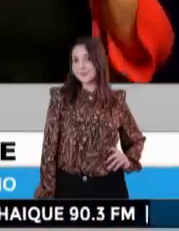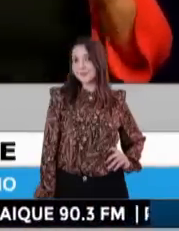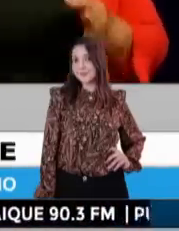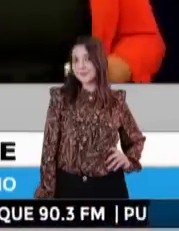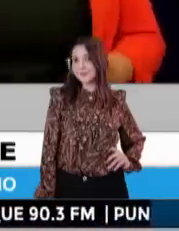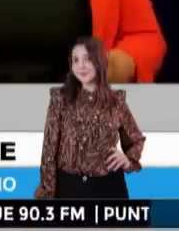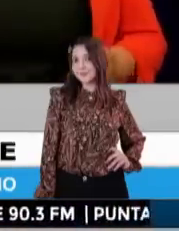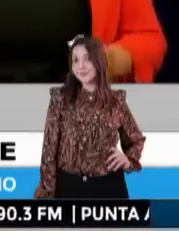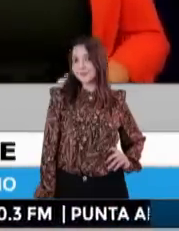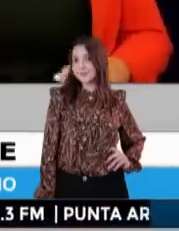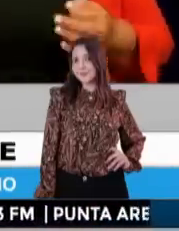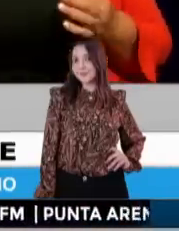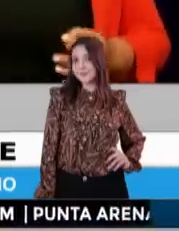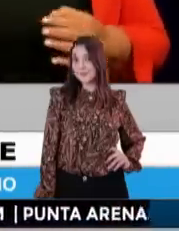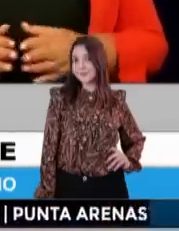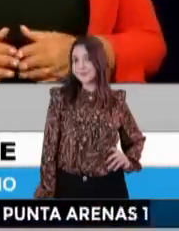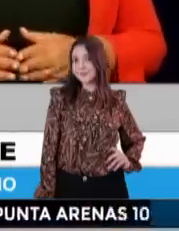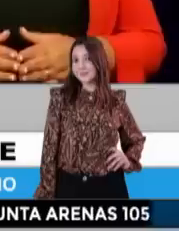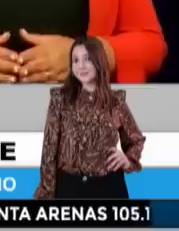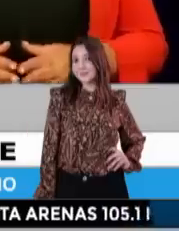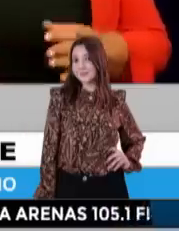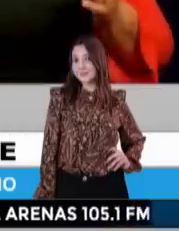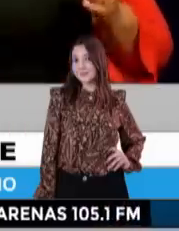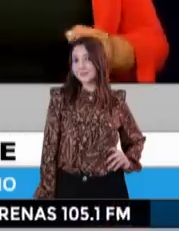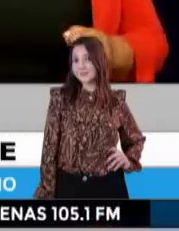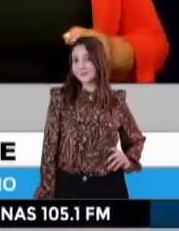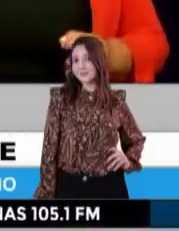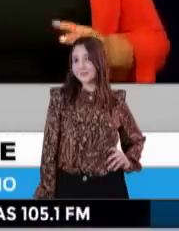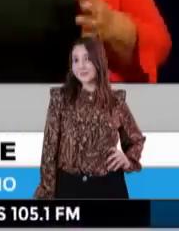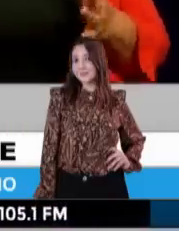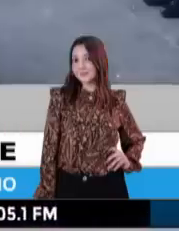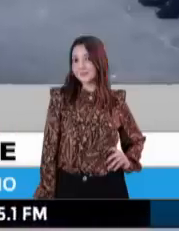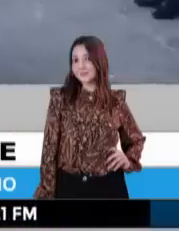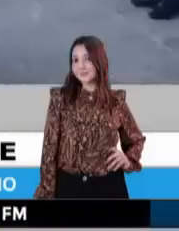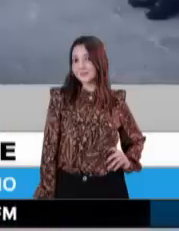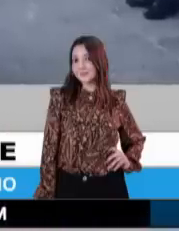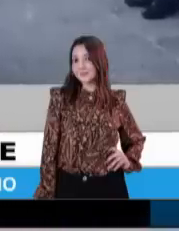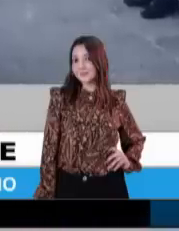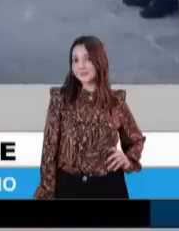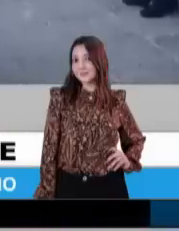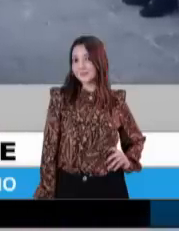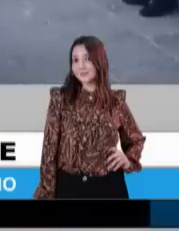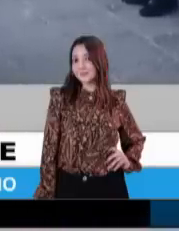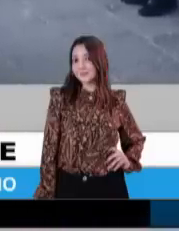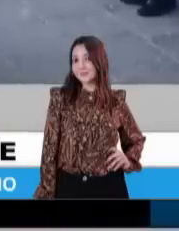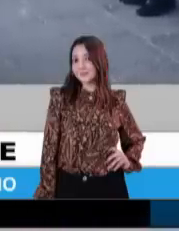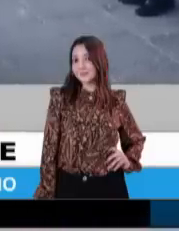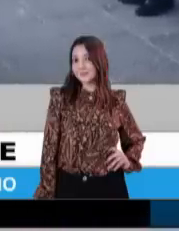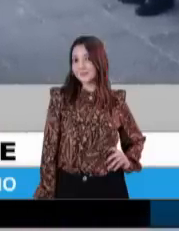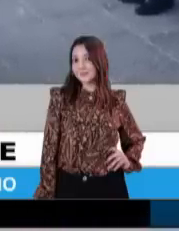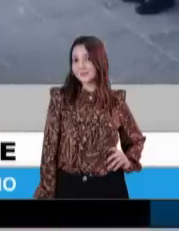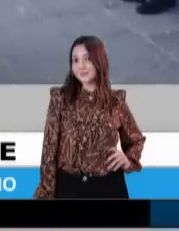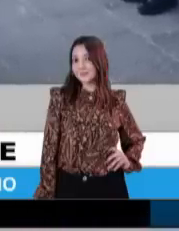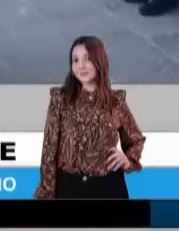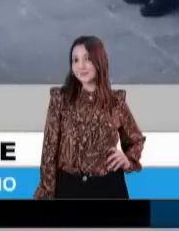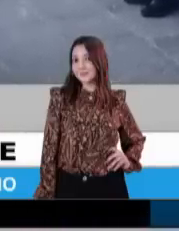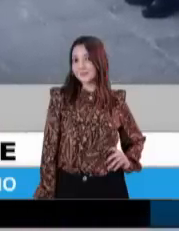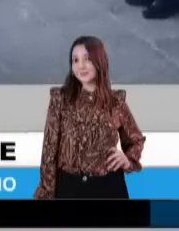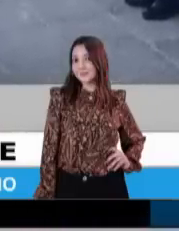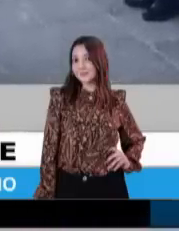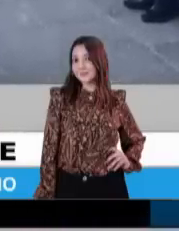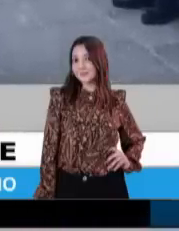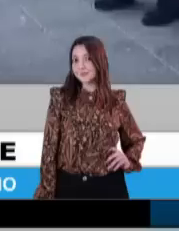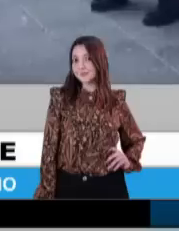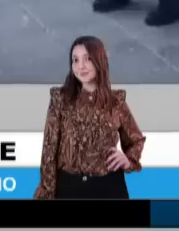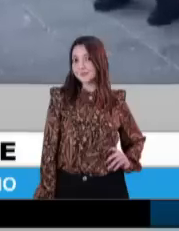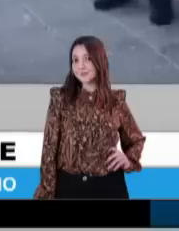estos activistas hackers de Guacamaya para finalmente obtener la información. Entonces son varias las dudas que se van sumando respecto de cómo